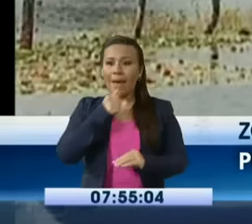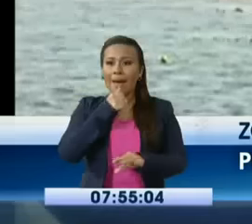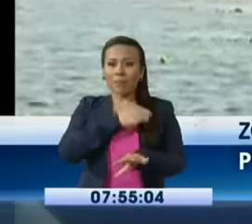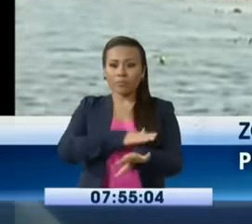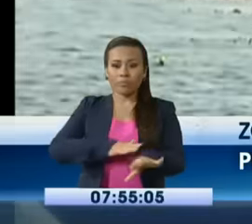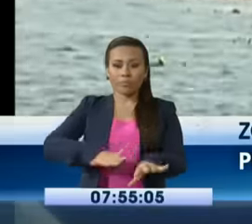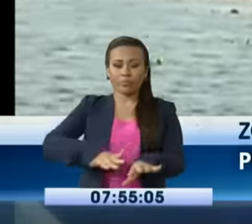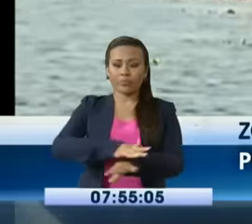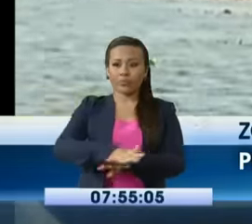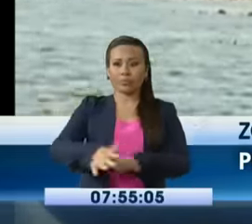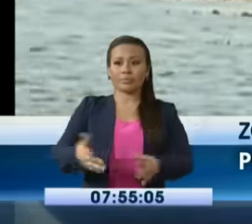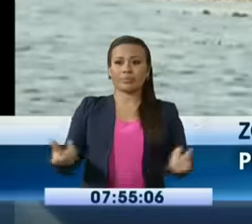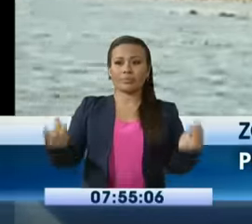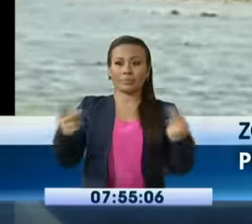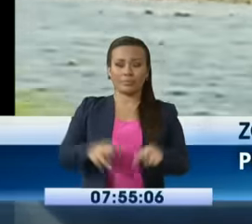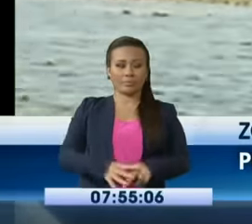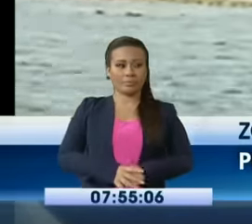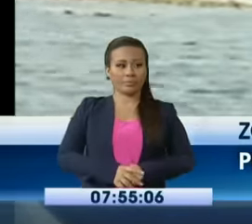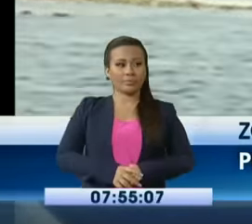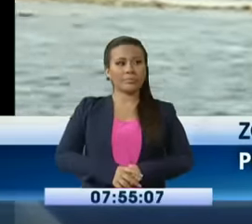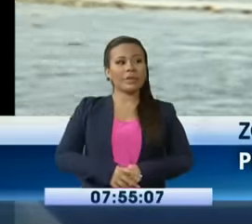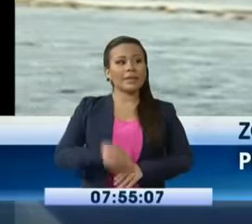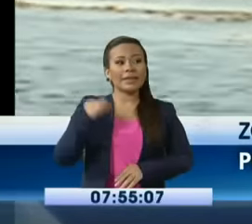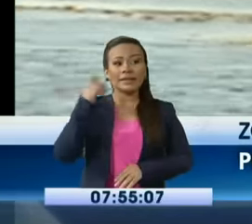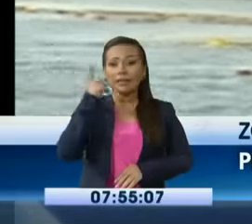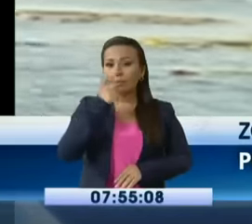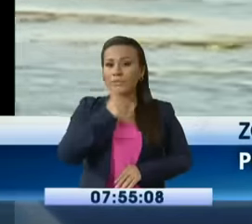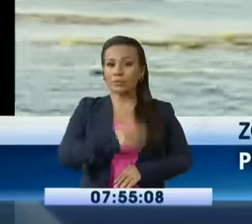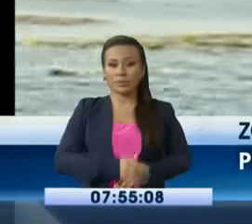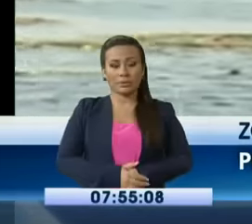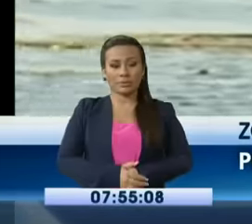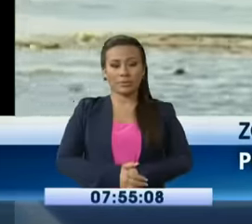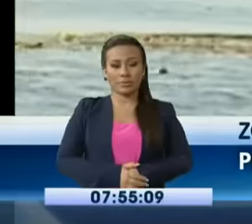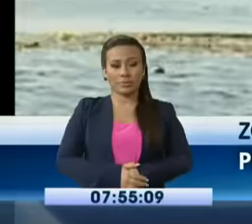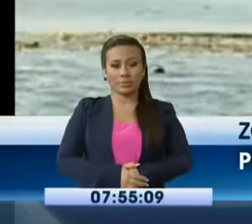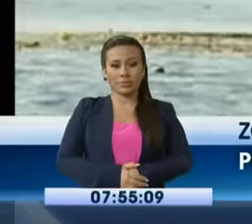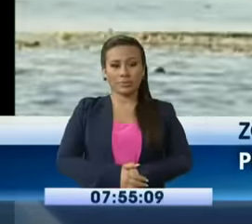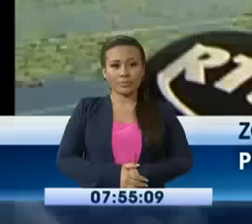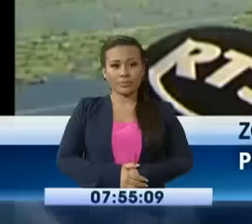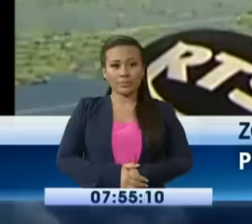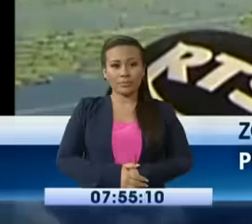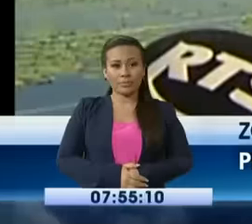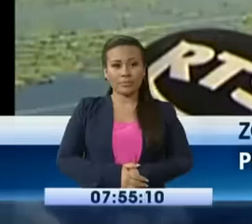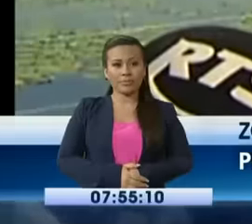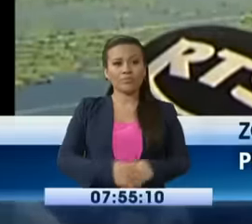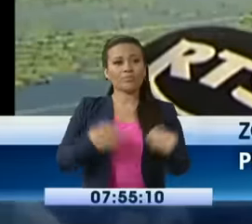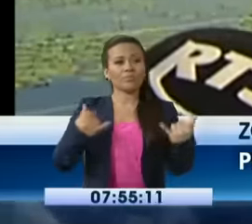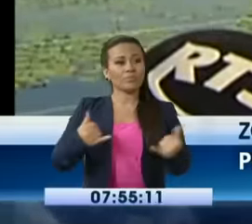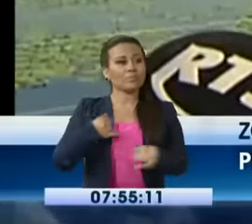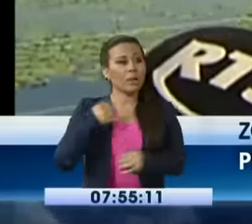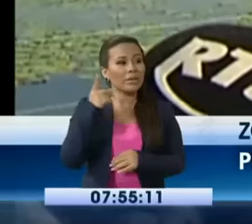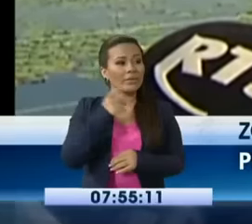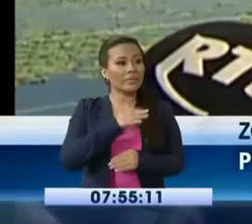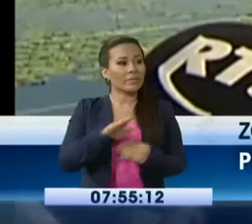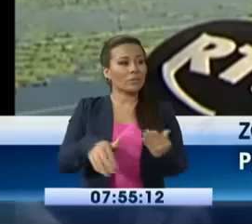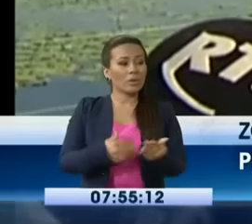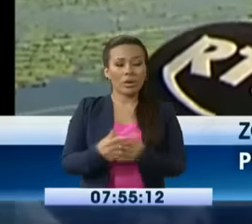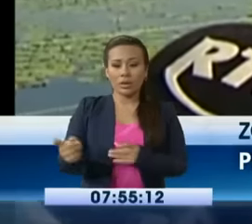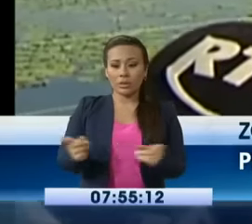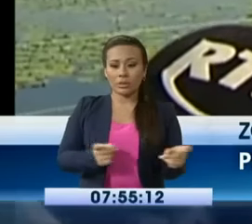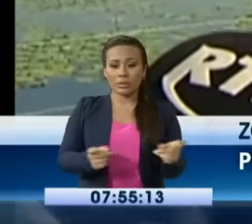de ahí comenzamos a trabajar. Yo tengo viviendo aquí en el campo 61 años y es todavía así. Antes era peor cuando no